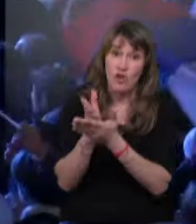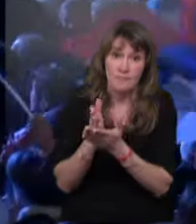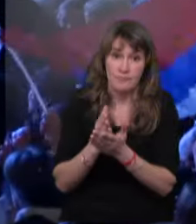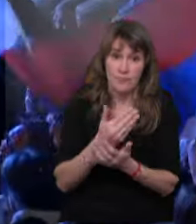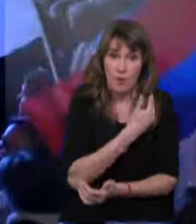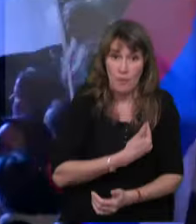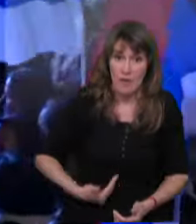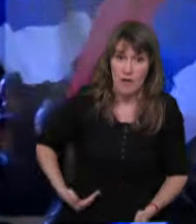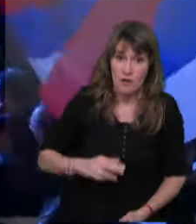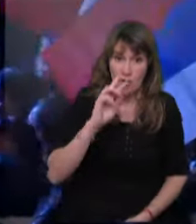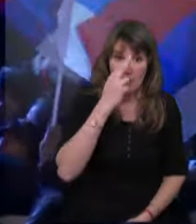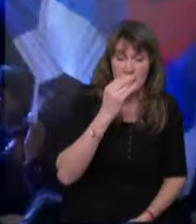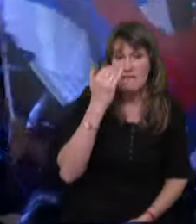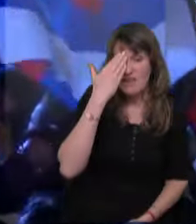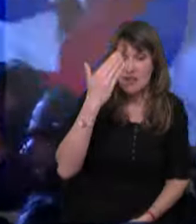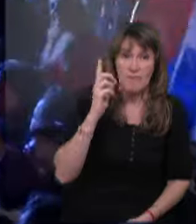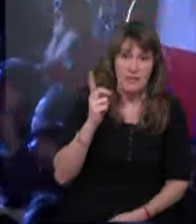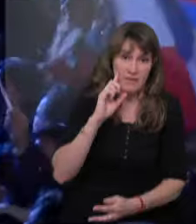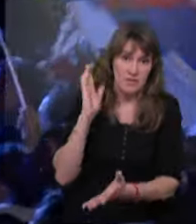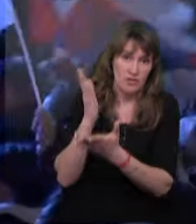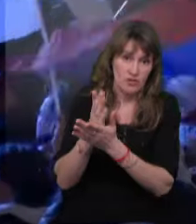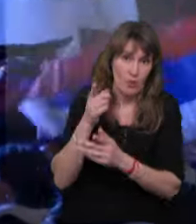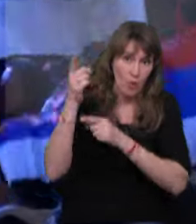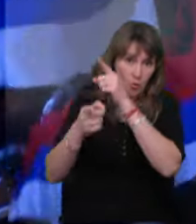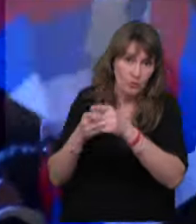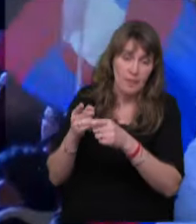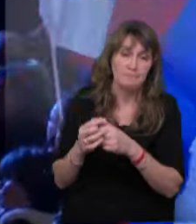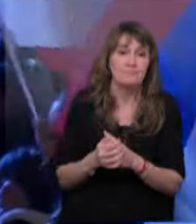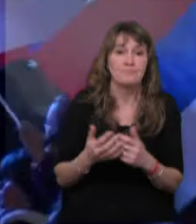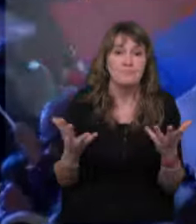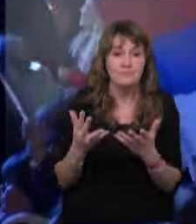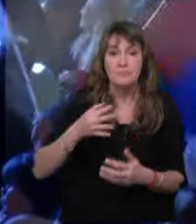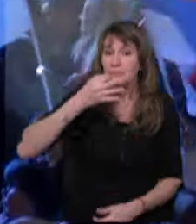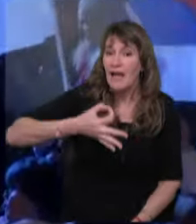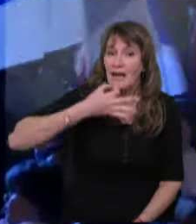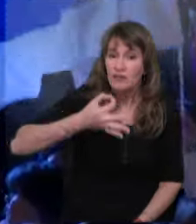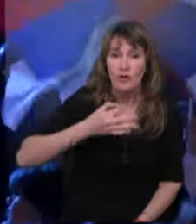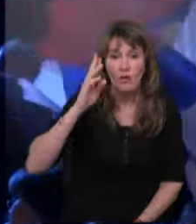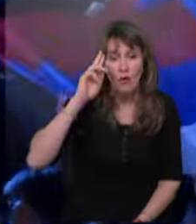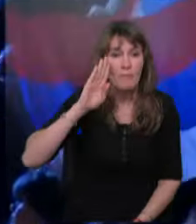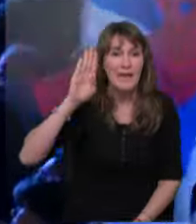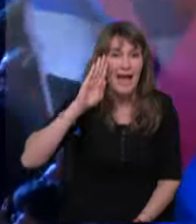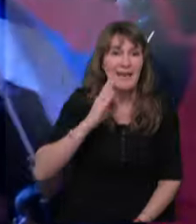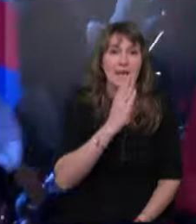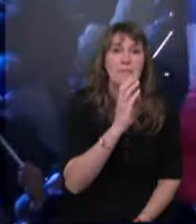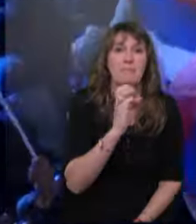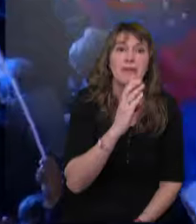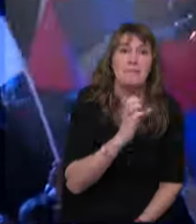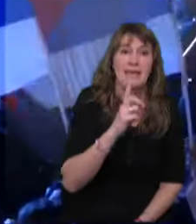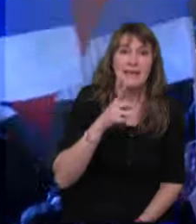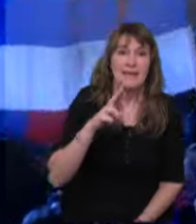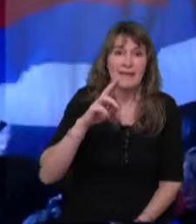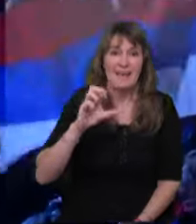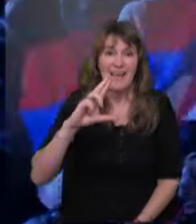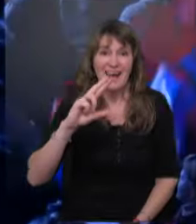y lo que pueda el Frente Amplio. Y estamos en un gran acto ahora homenajeando a Pepe Guerra y tratando de construir